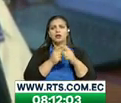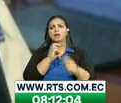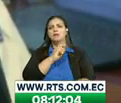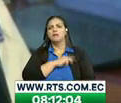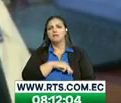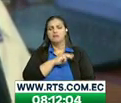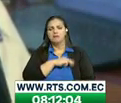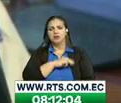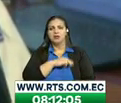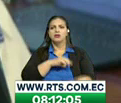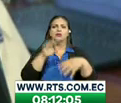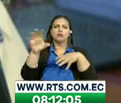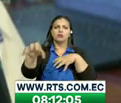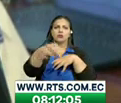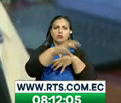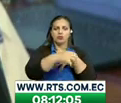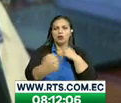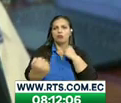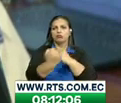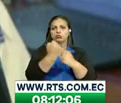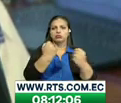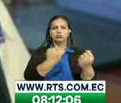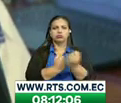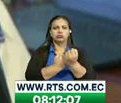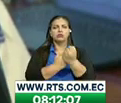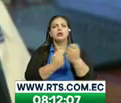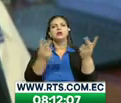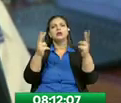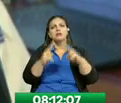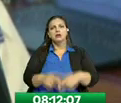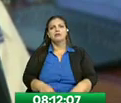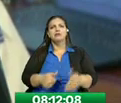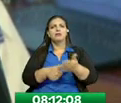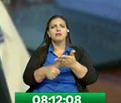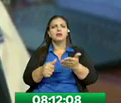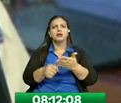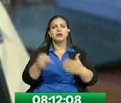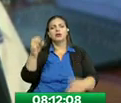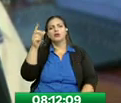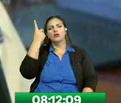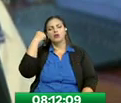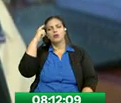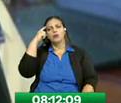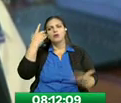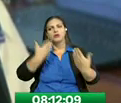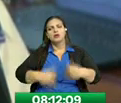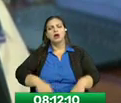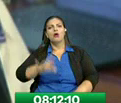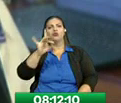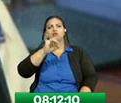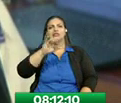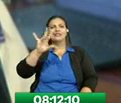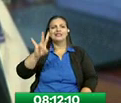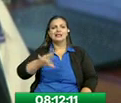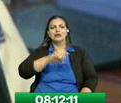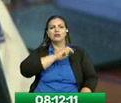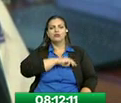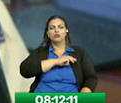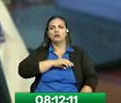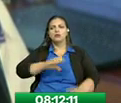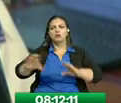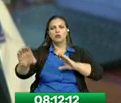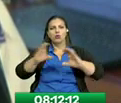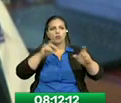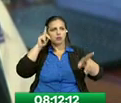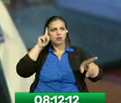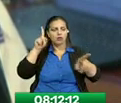Ministerio de Gobierno ha suscrito ya con 87 municipios en este sentido convenios para que vayan